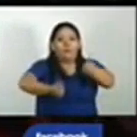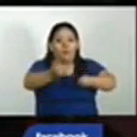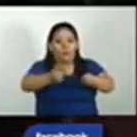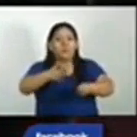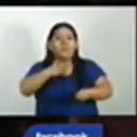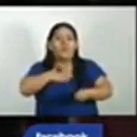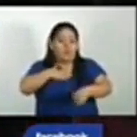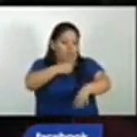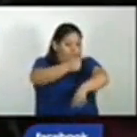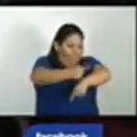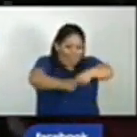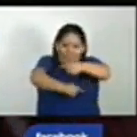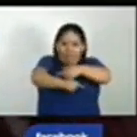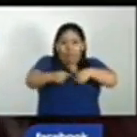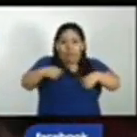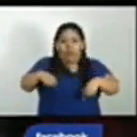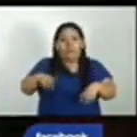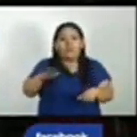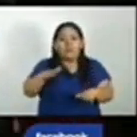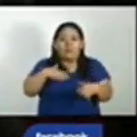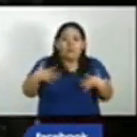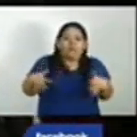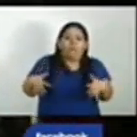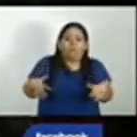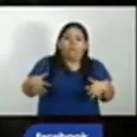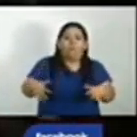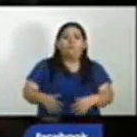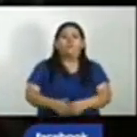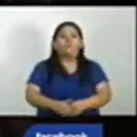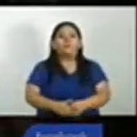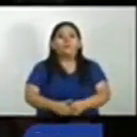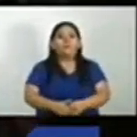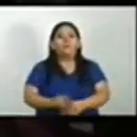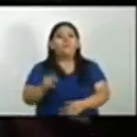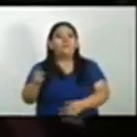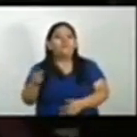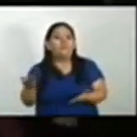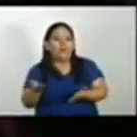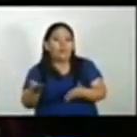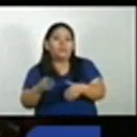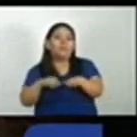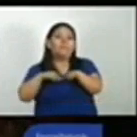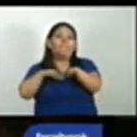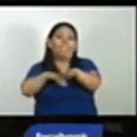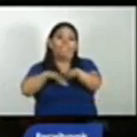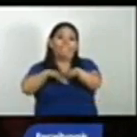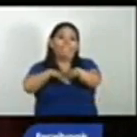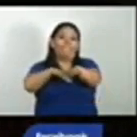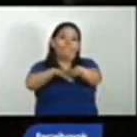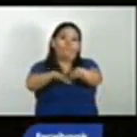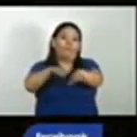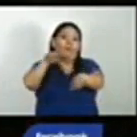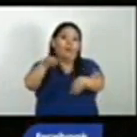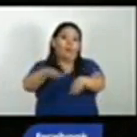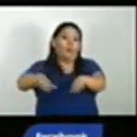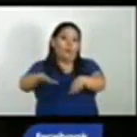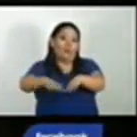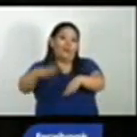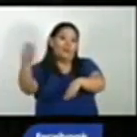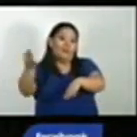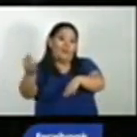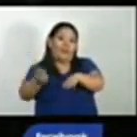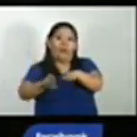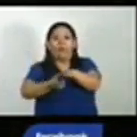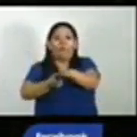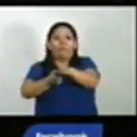algunas heridas y se encontraba con crisis nerviosa. El percance generó mucho congestionamiento en el lugar y fue necesaria una grúa para